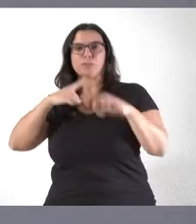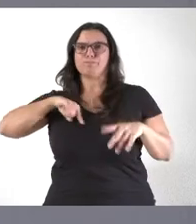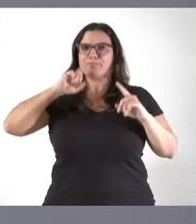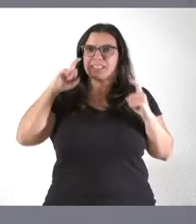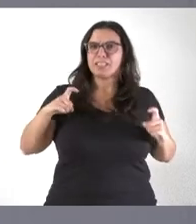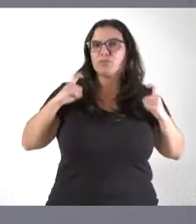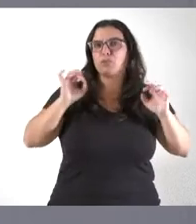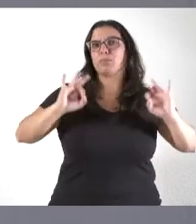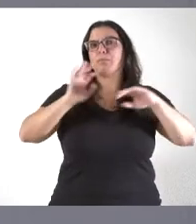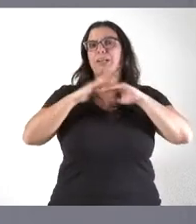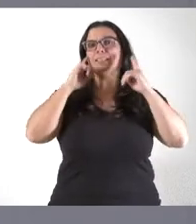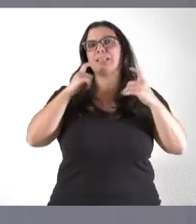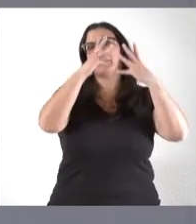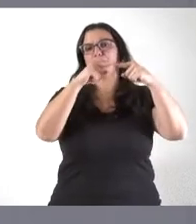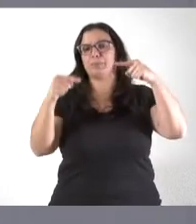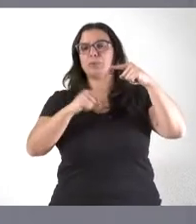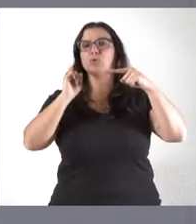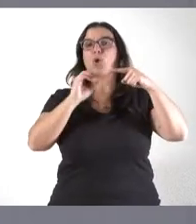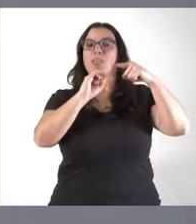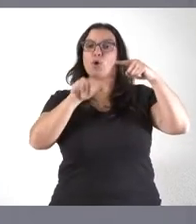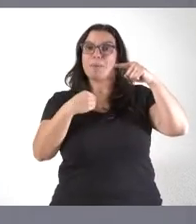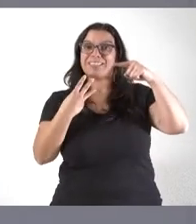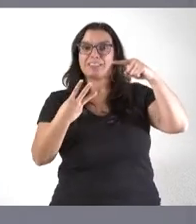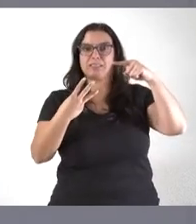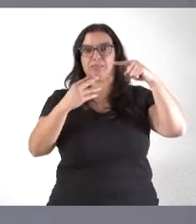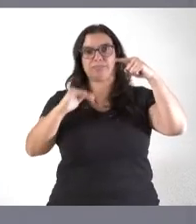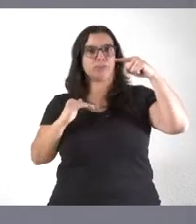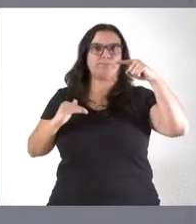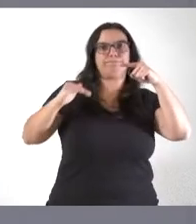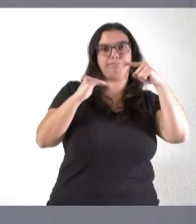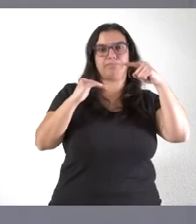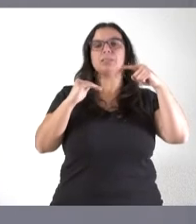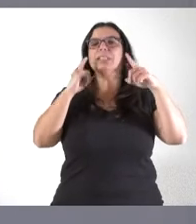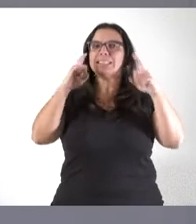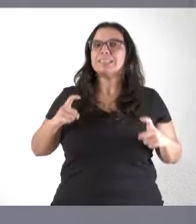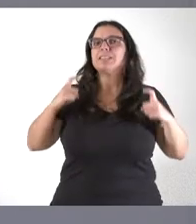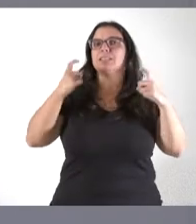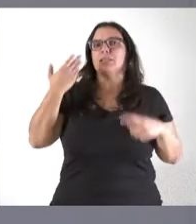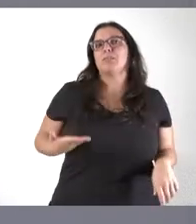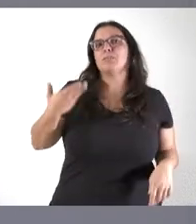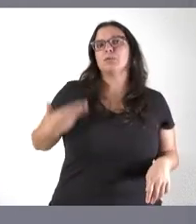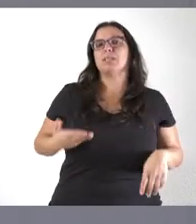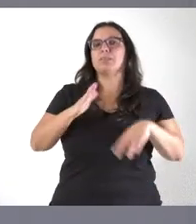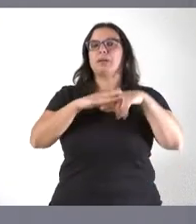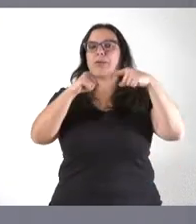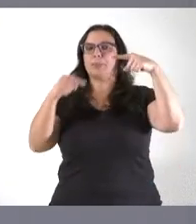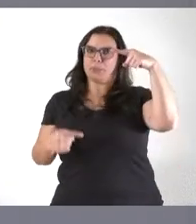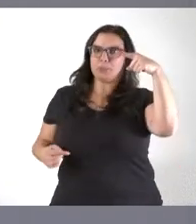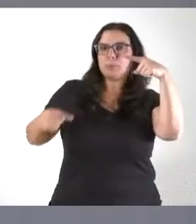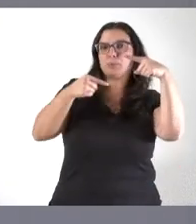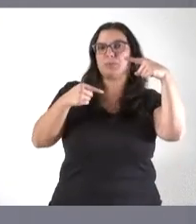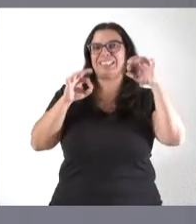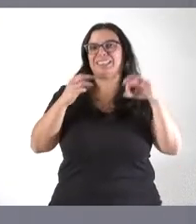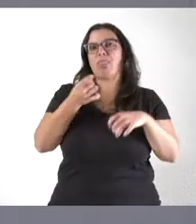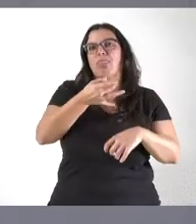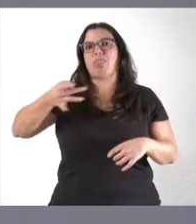el déficit público se va a reducir hasta solo el 0,3%, es decir por tanto un esfuerzo muy importante de reducción de ese déficit público